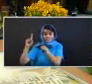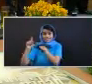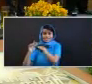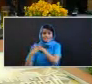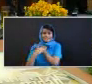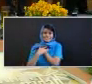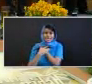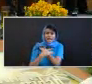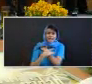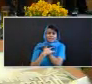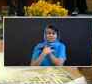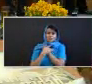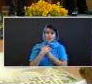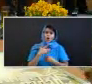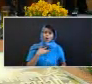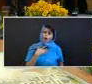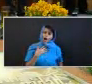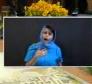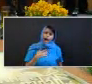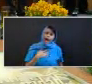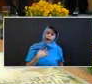me siento